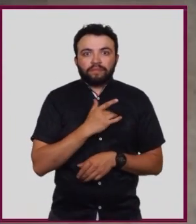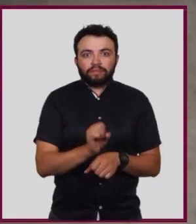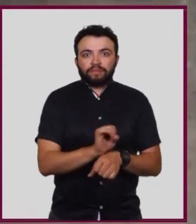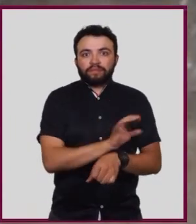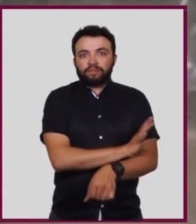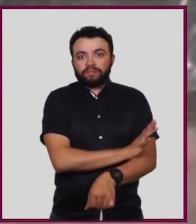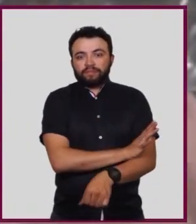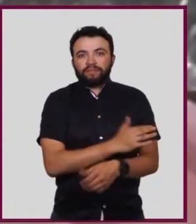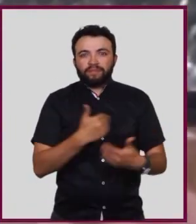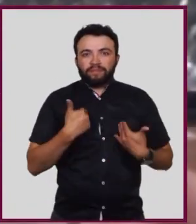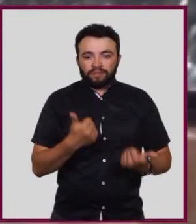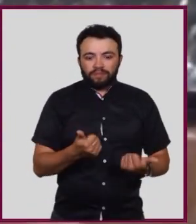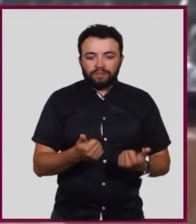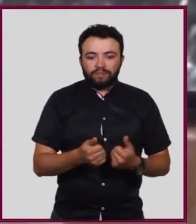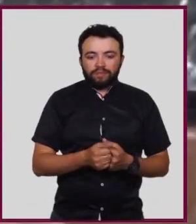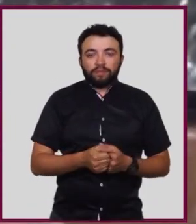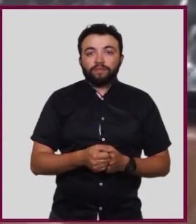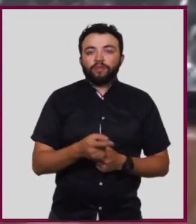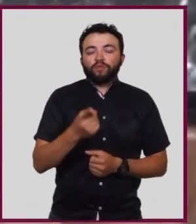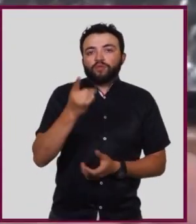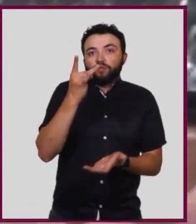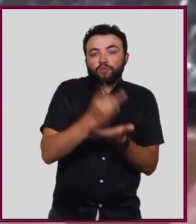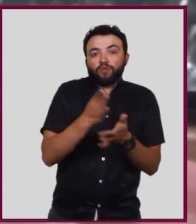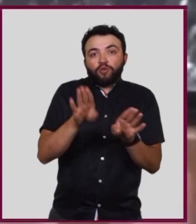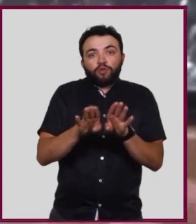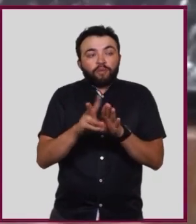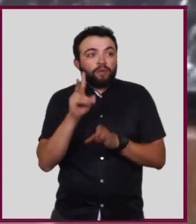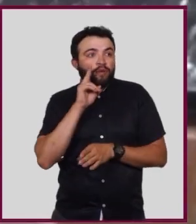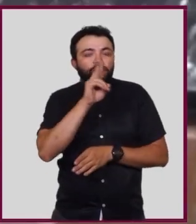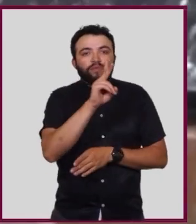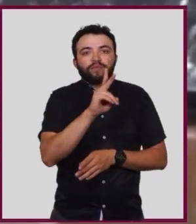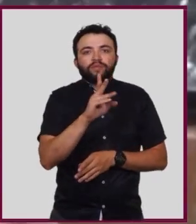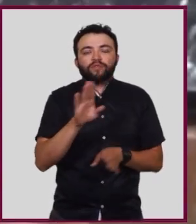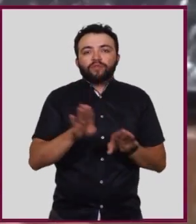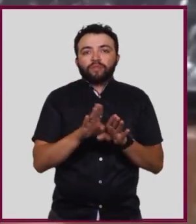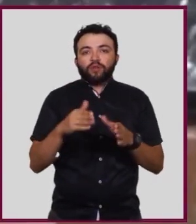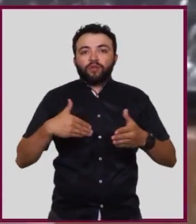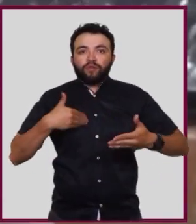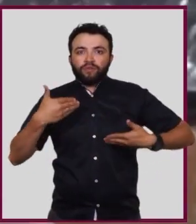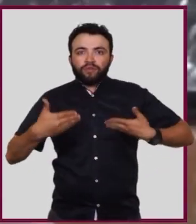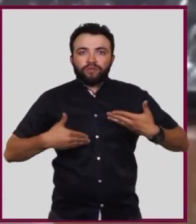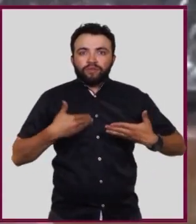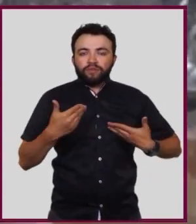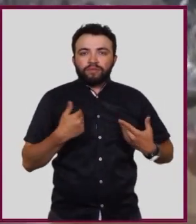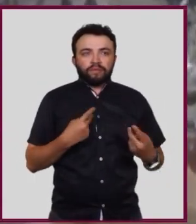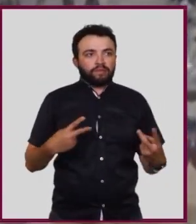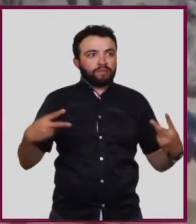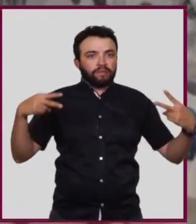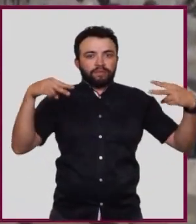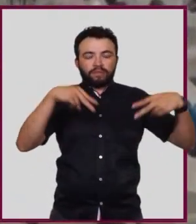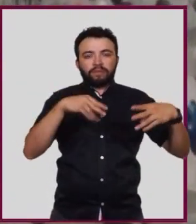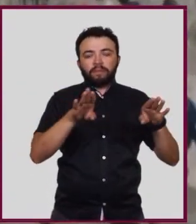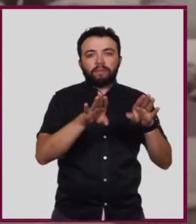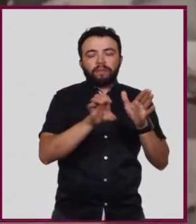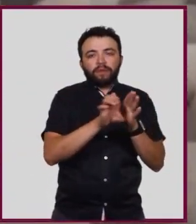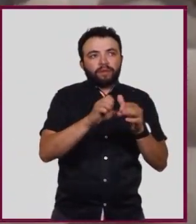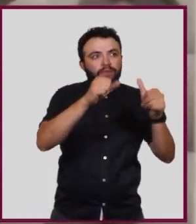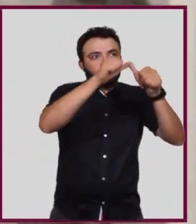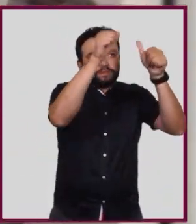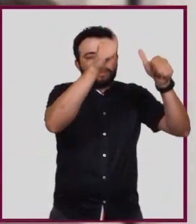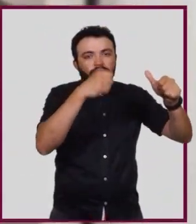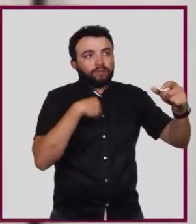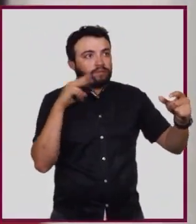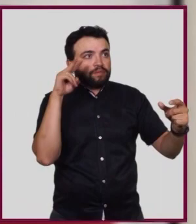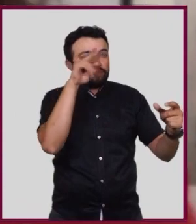que es observador, sino que convive con la pieza, convive con esa instalación. Un